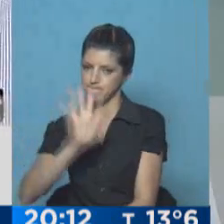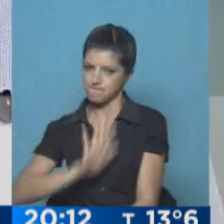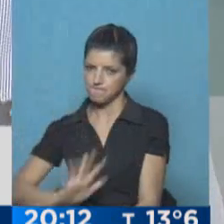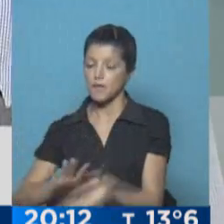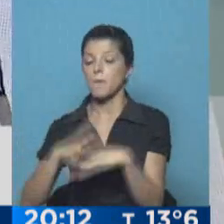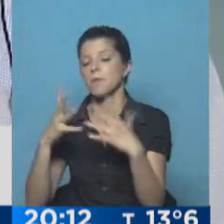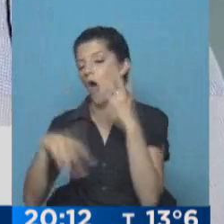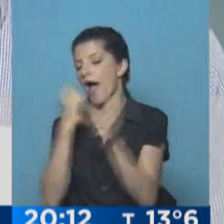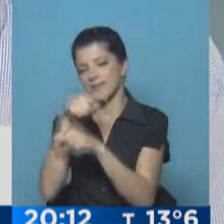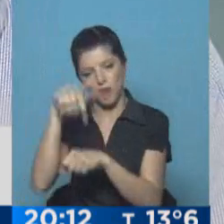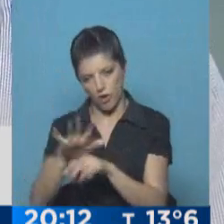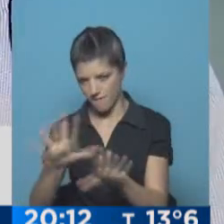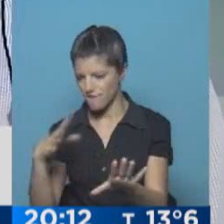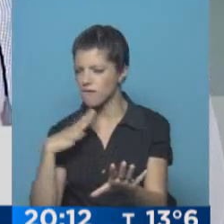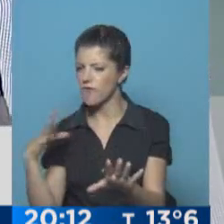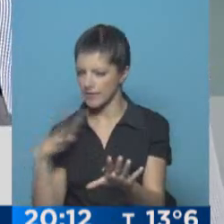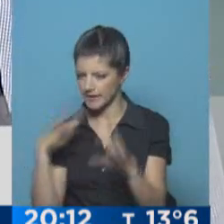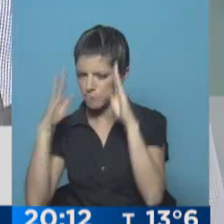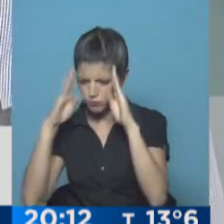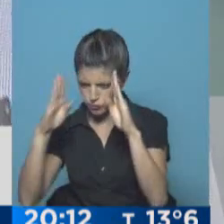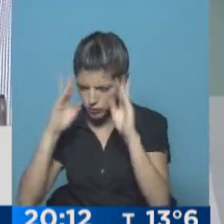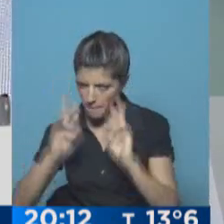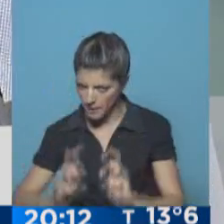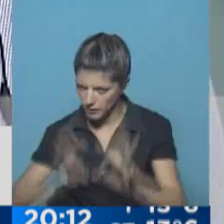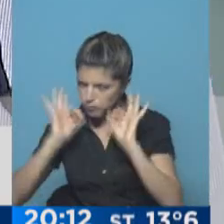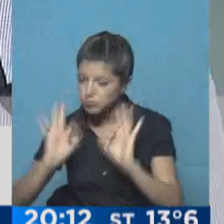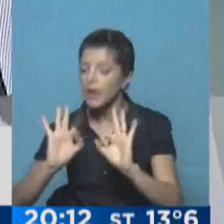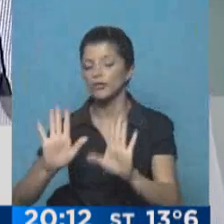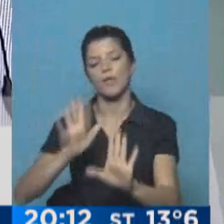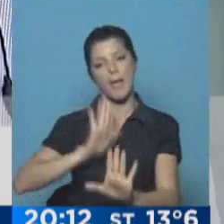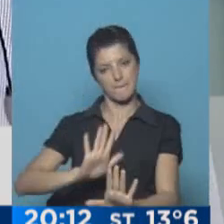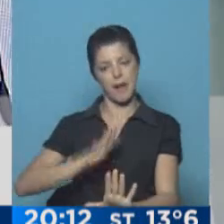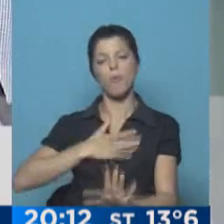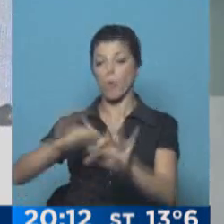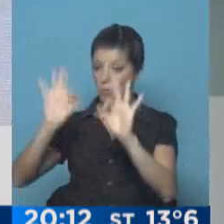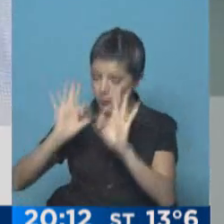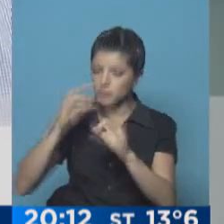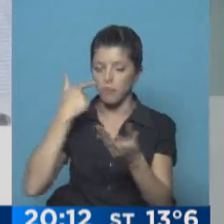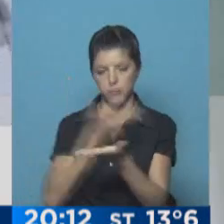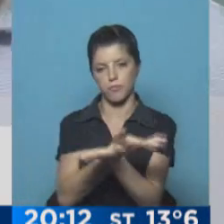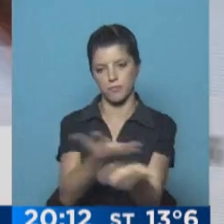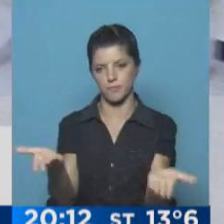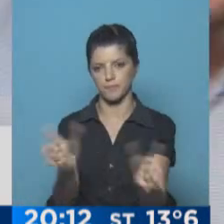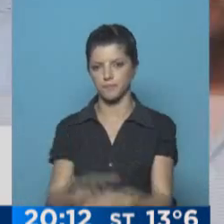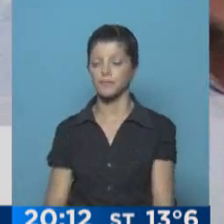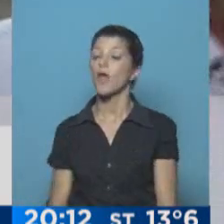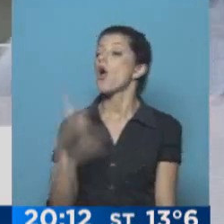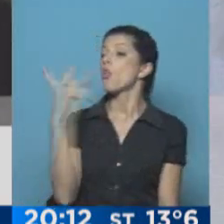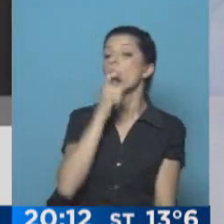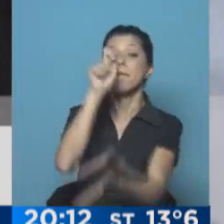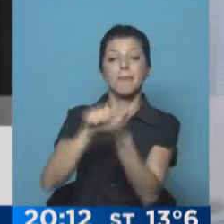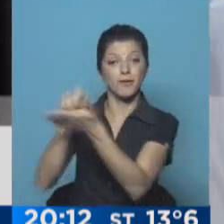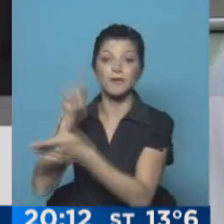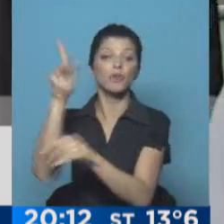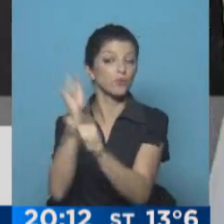como hasta ahora no hemos podido descular bien las cosas, estamos esperando hacerlo. Bueno, dos periodistas que cumplen